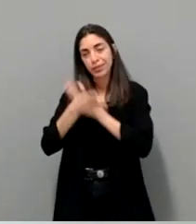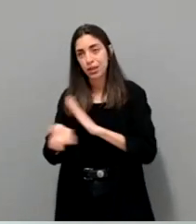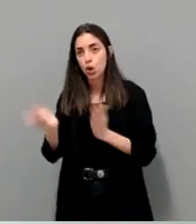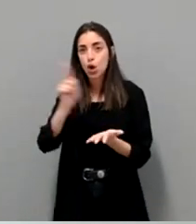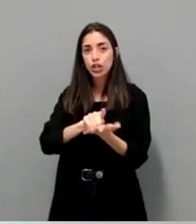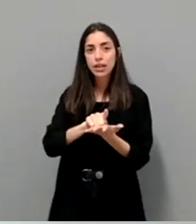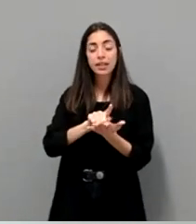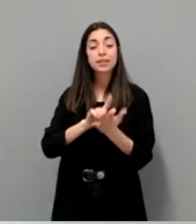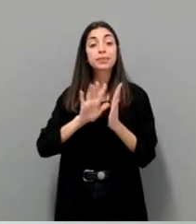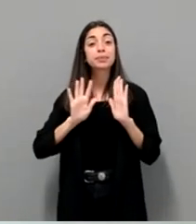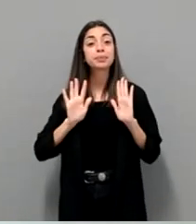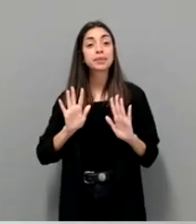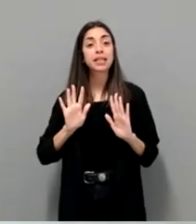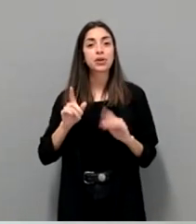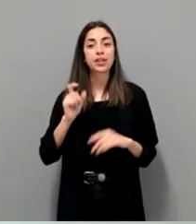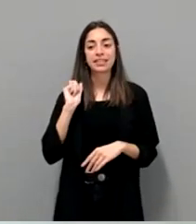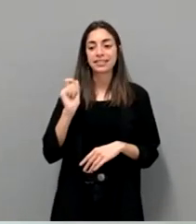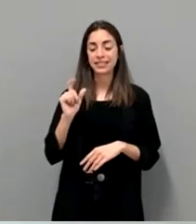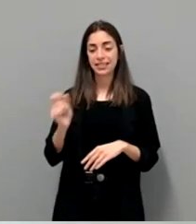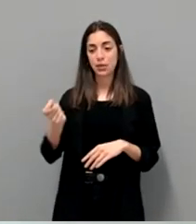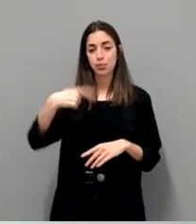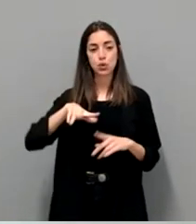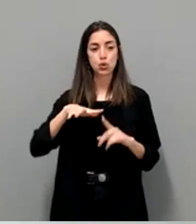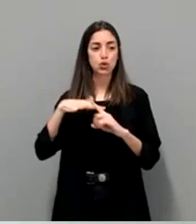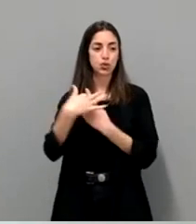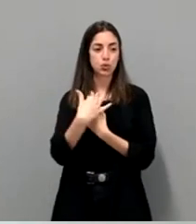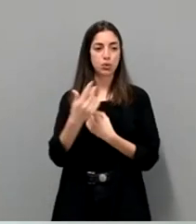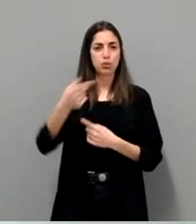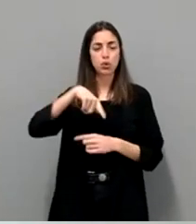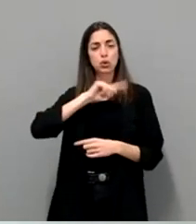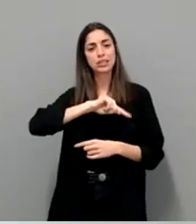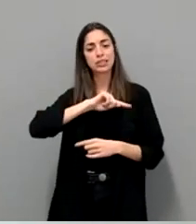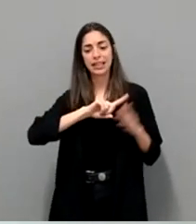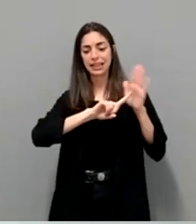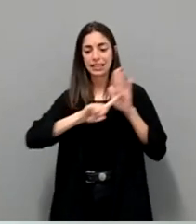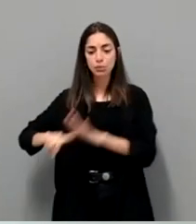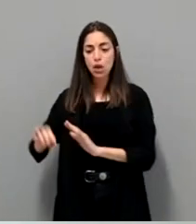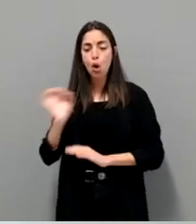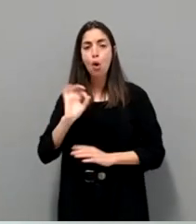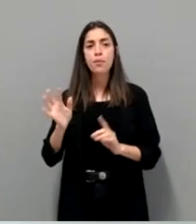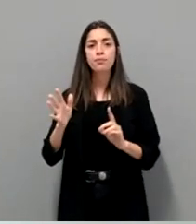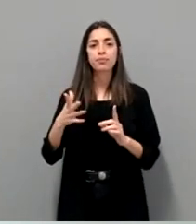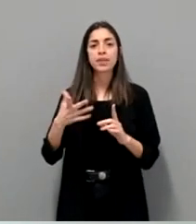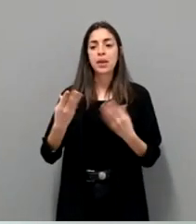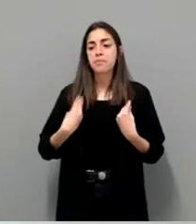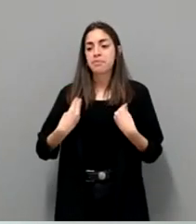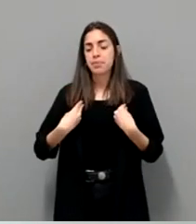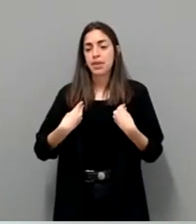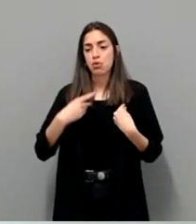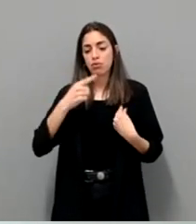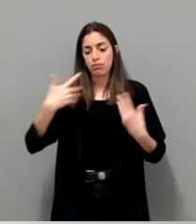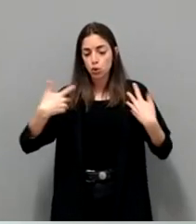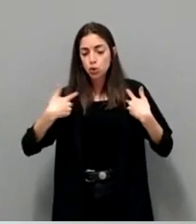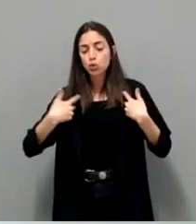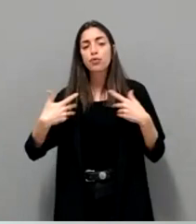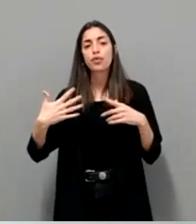que de todas las veces que os habéis sentido discriminadas o que habéis vivido violencia institucional,